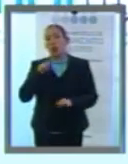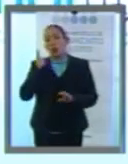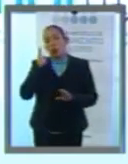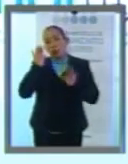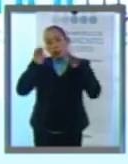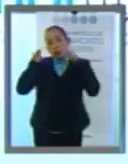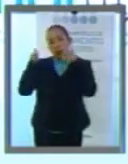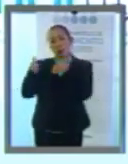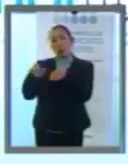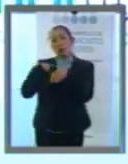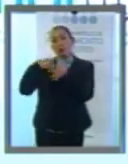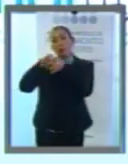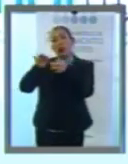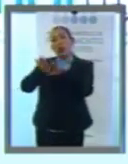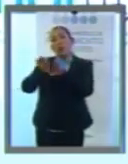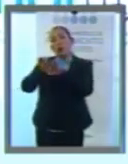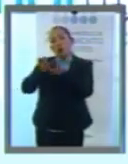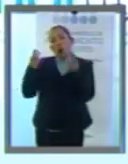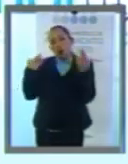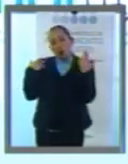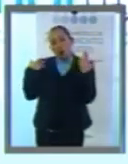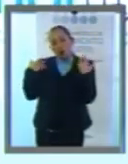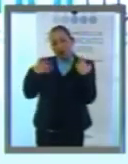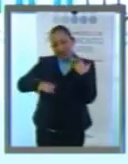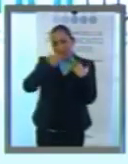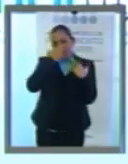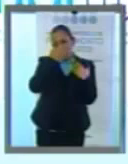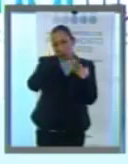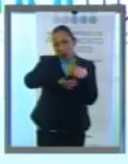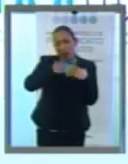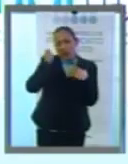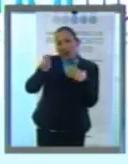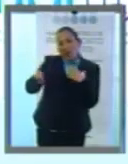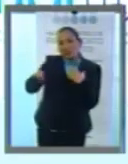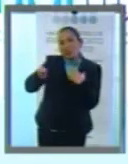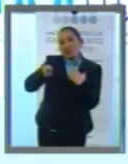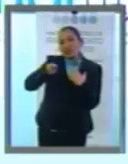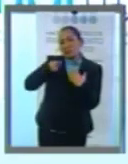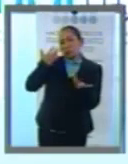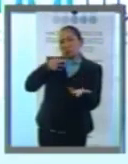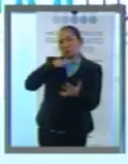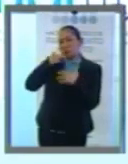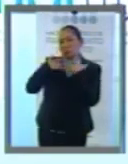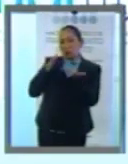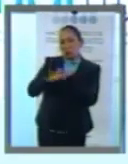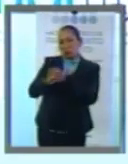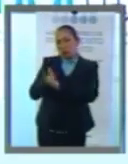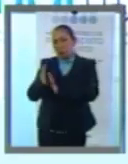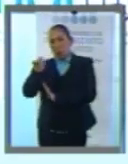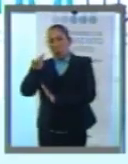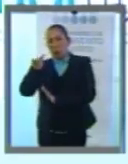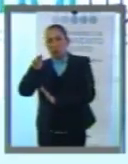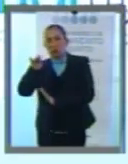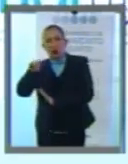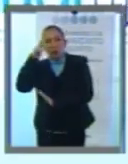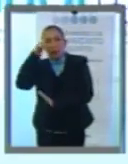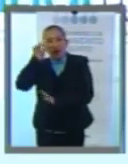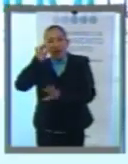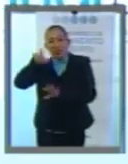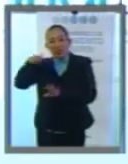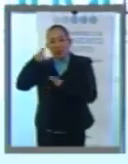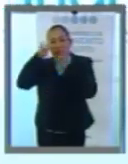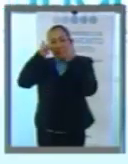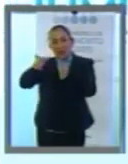en explicar cómo académicamente se ha entendido el fenómeno de la corrupción, para después centrar algunos problemas